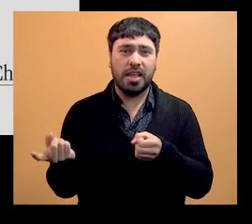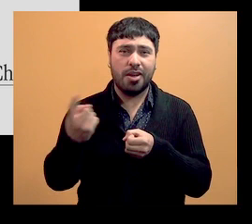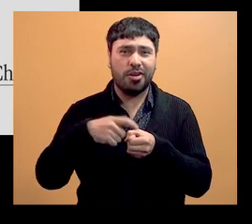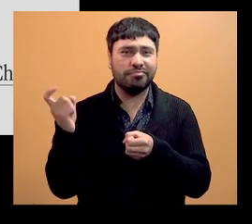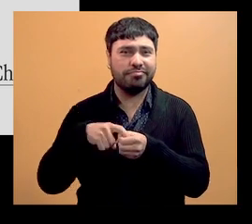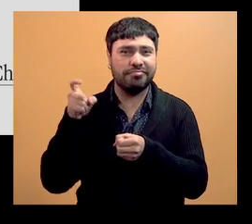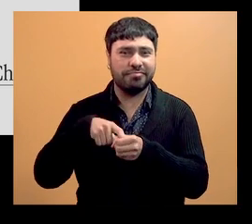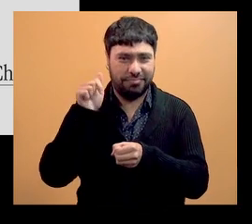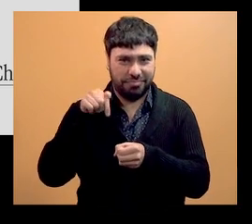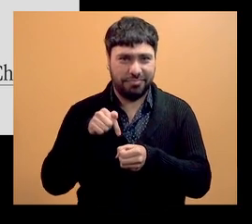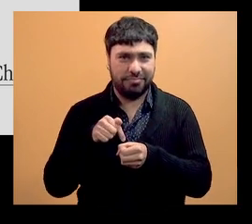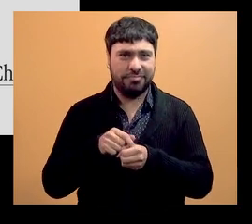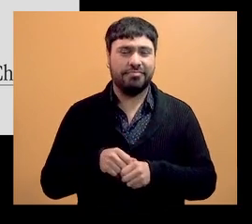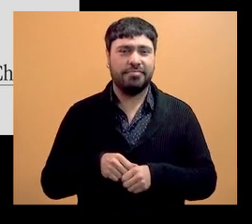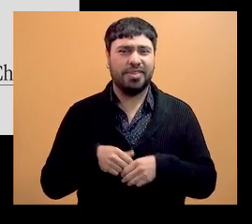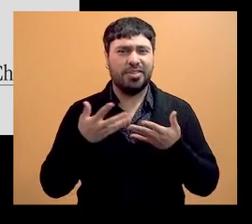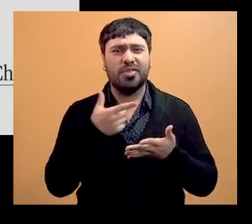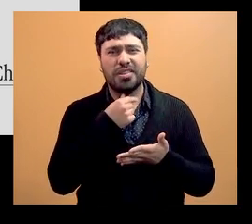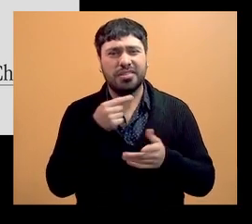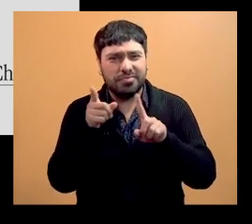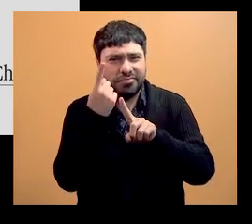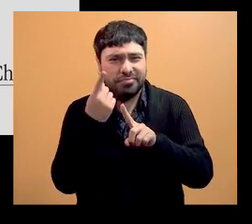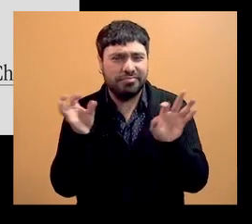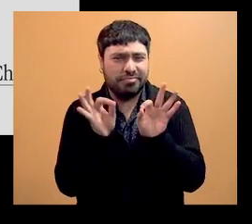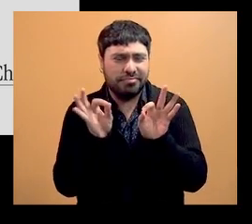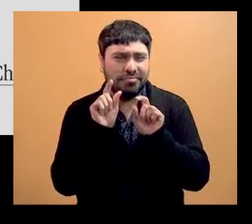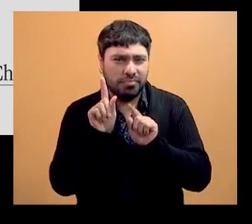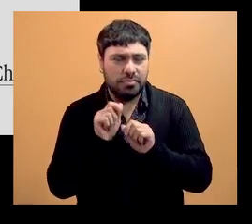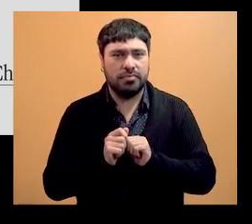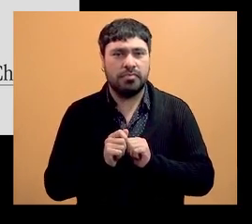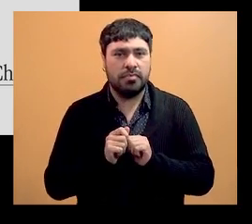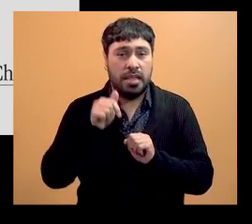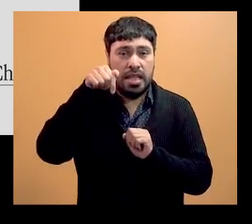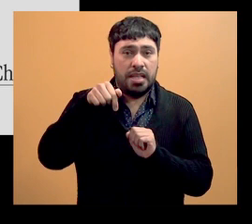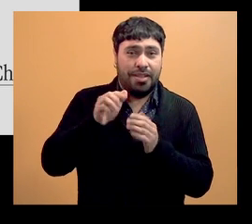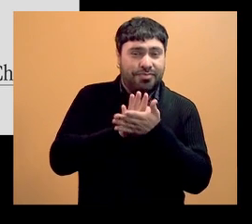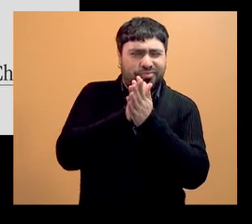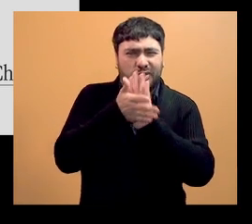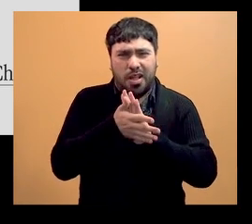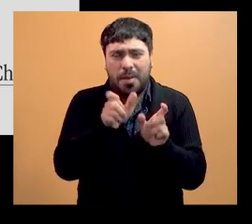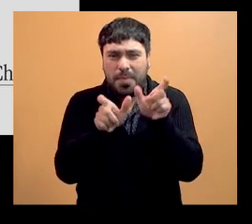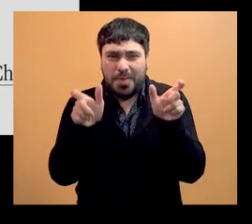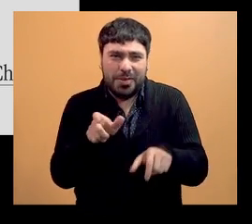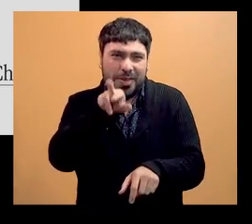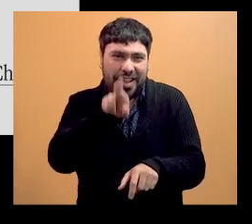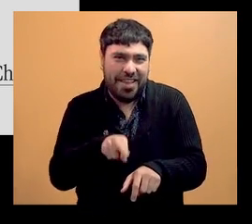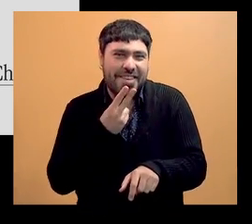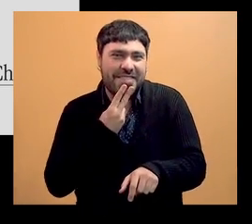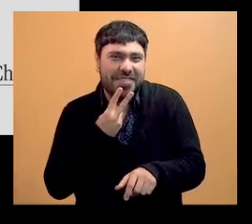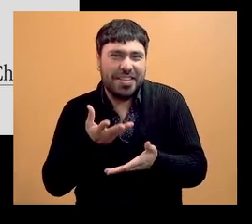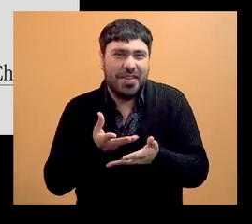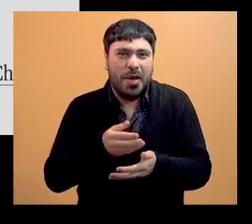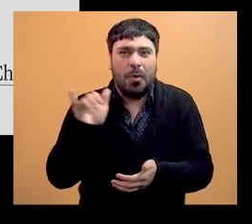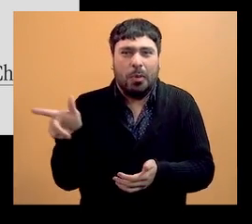esta charla. Quería hacer algunos comentarios antes de partir. Lo primero, lo que todo sureño debe estar pensando en este momento, algo así